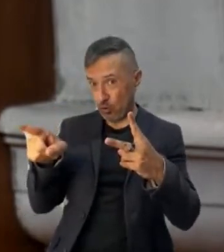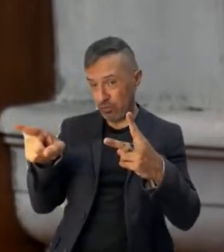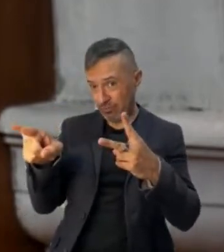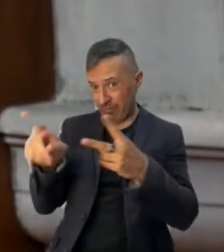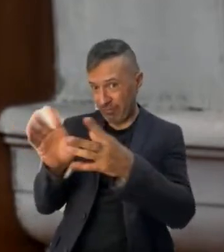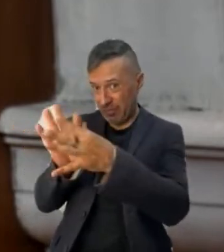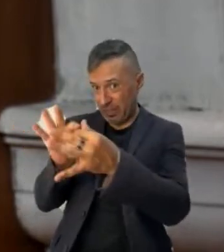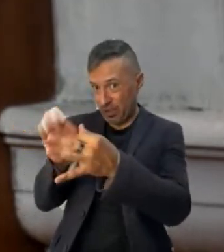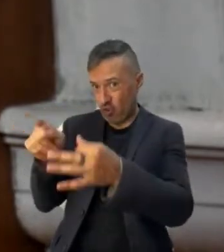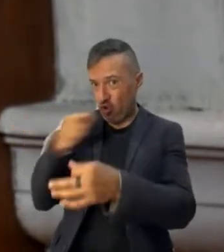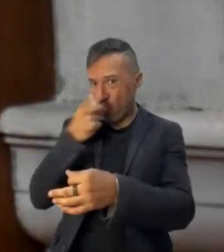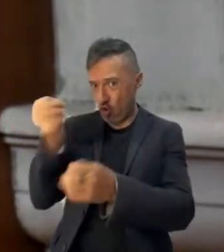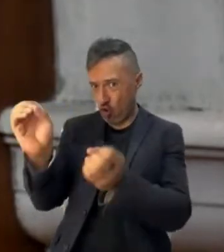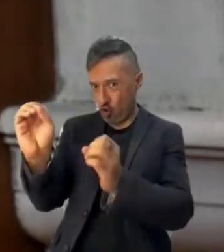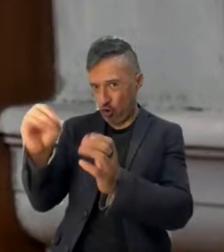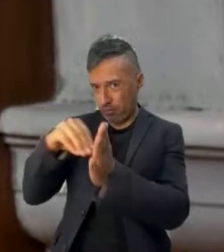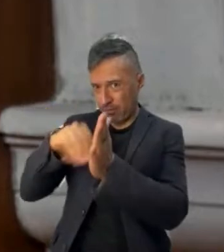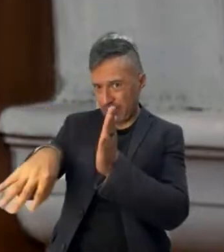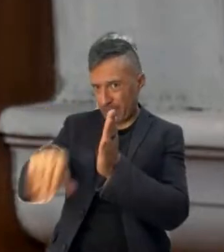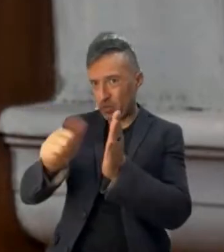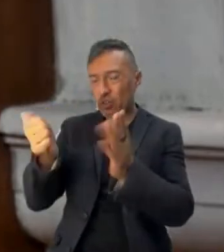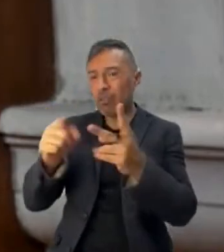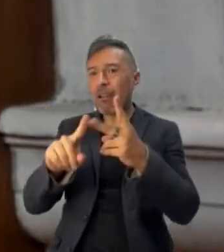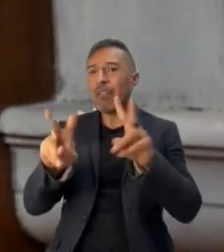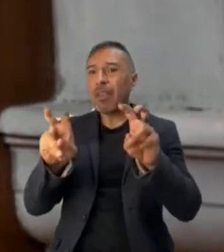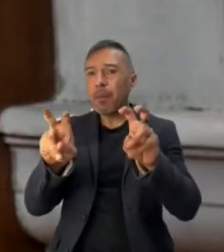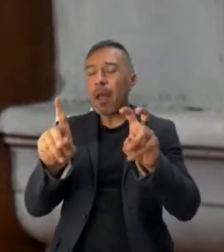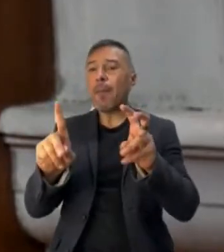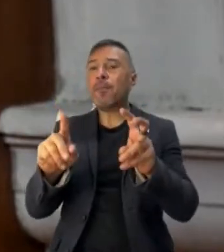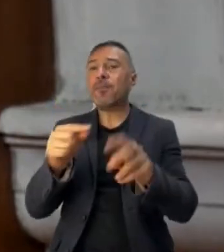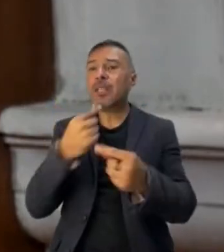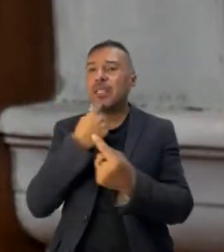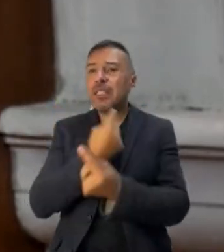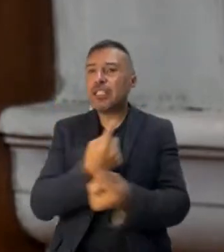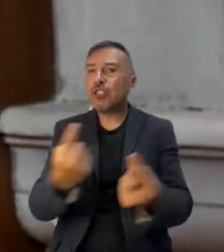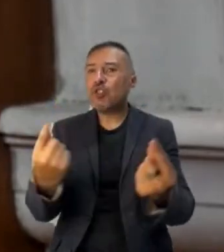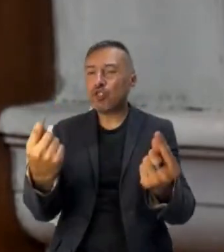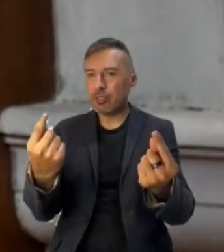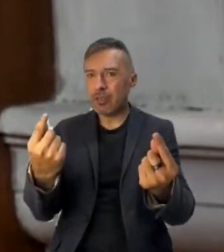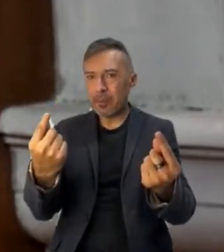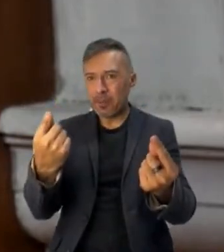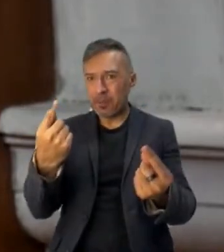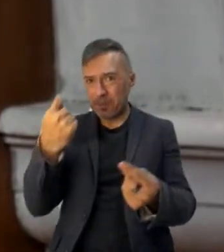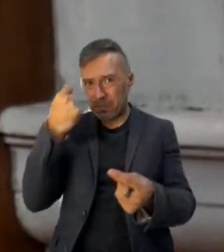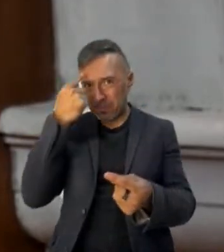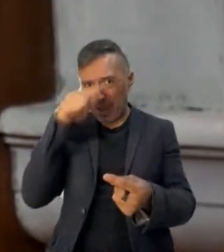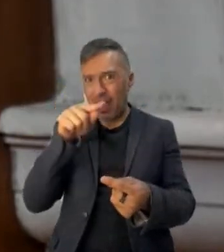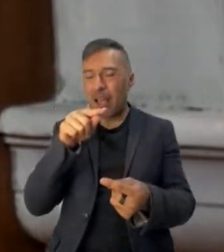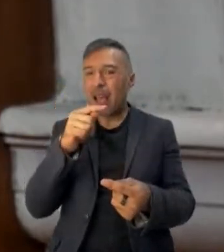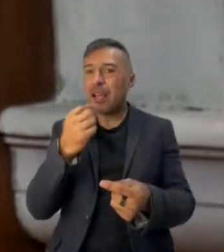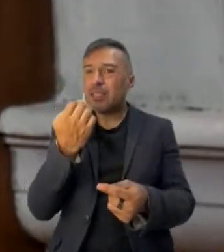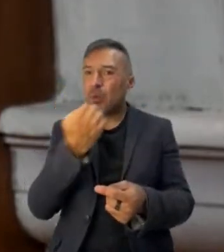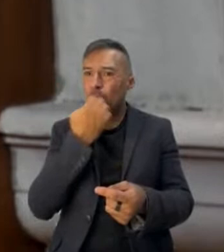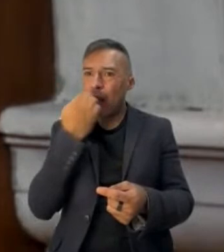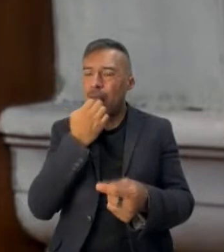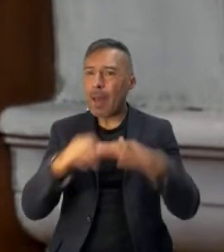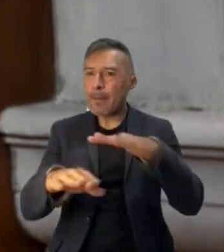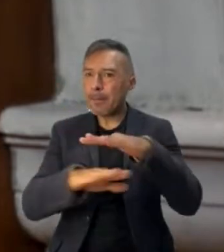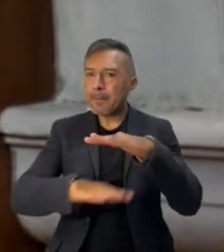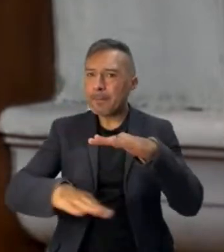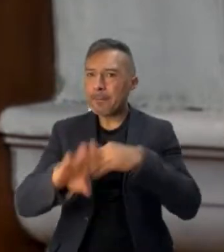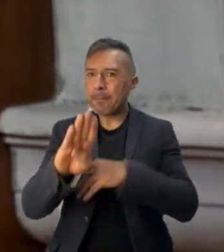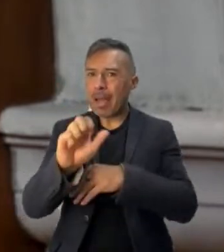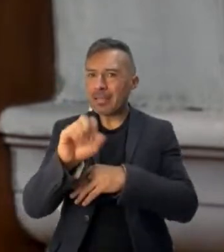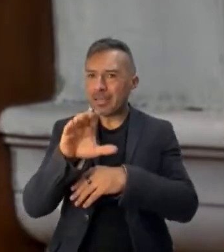de matemáticas y en el área de lectura a los niños de educación básica en todo el país y,